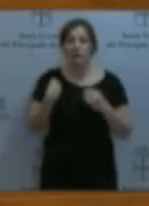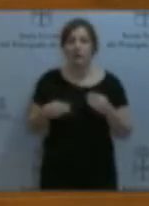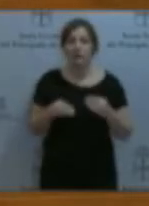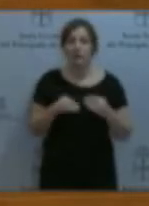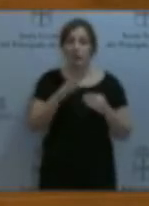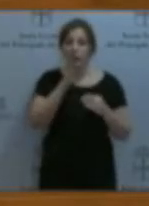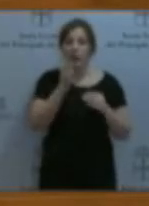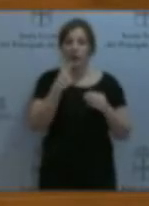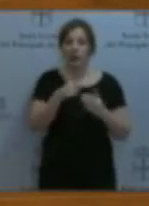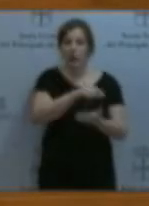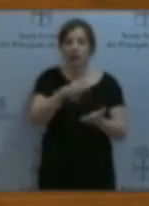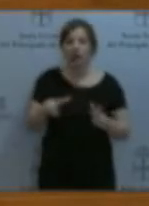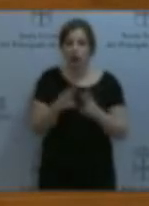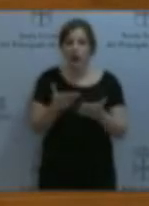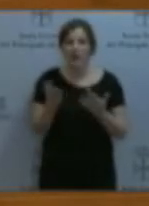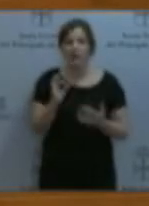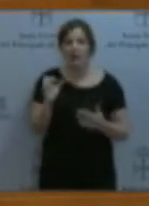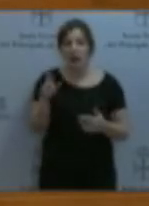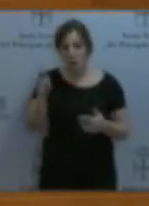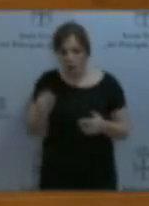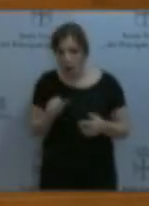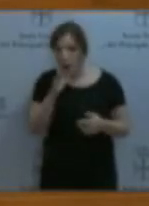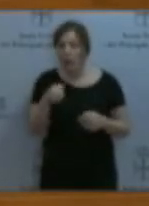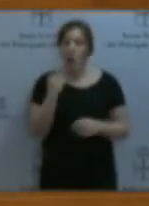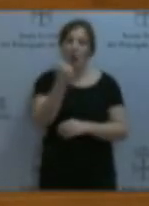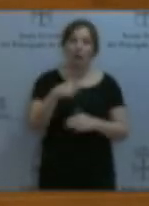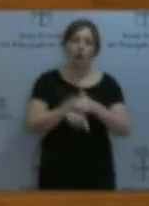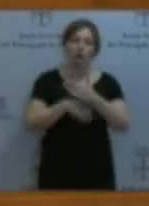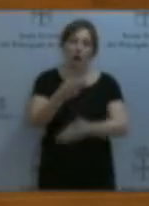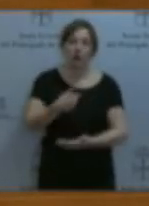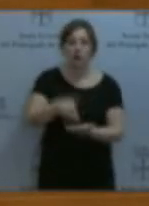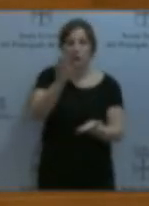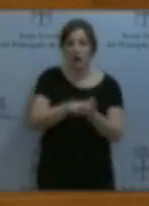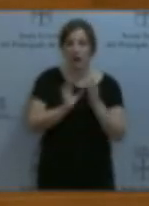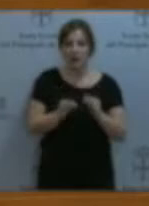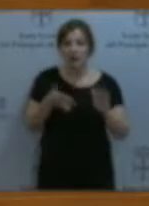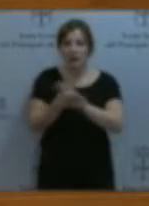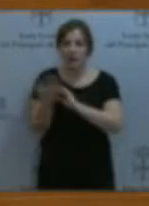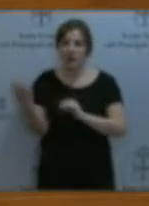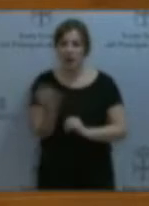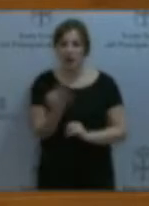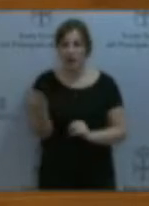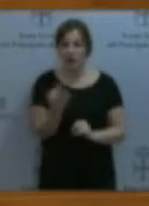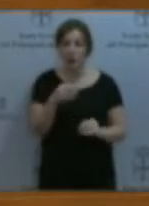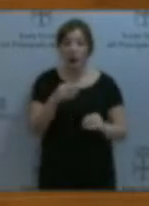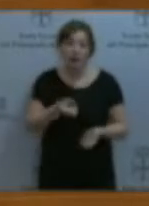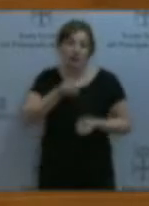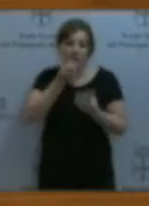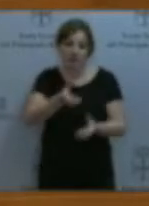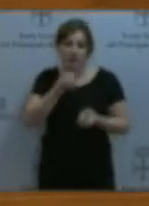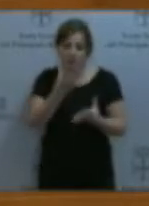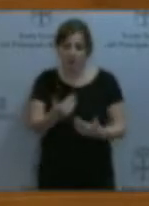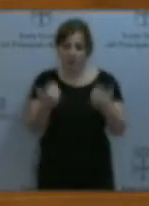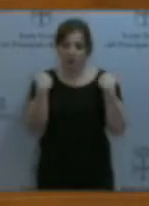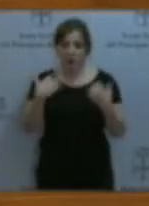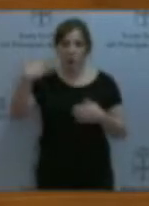Saneamiento, hace a la sociedad SERPA para apoyar la tramitación de los expedientes de expropiación, lo que supone una clara transferencia de potestades